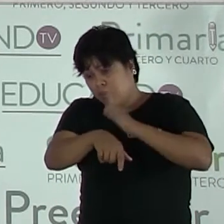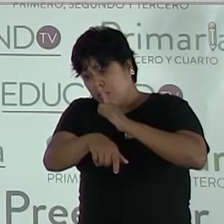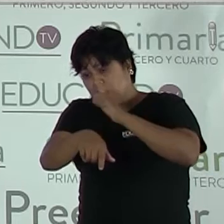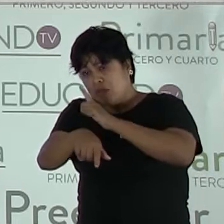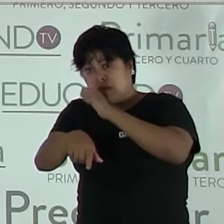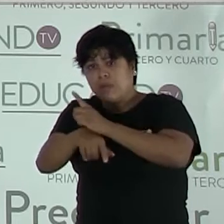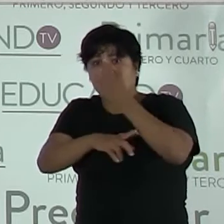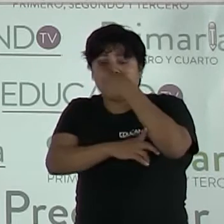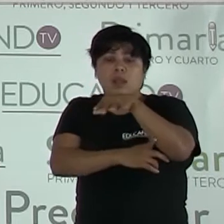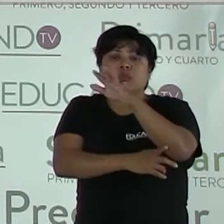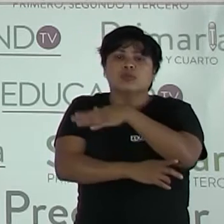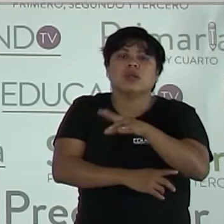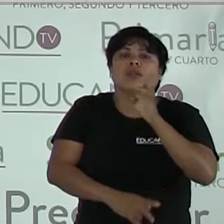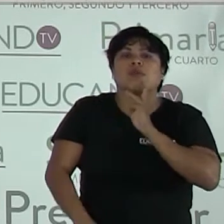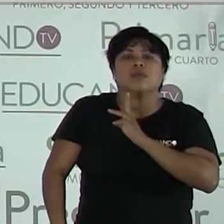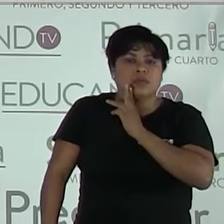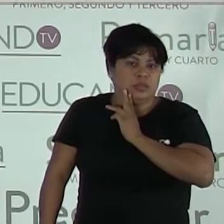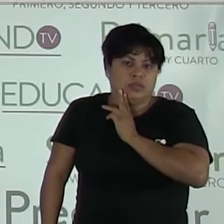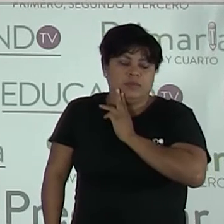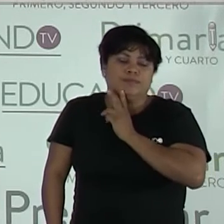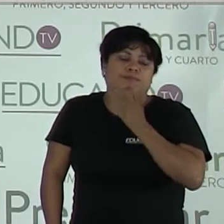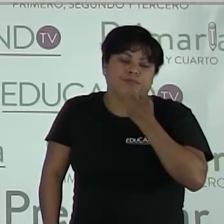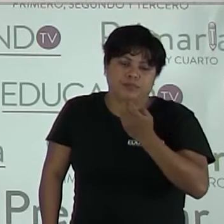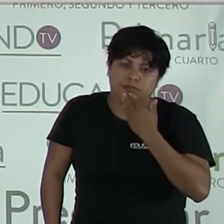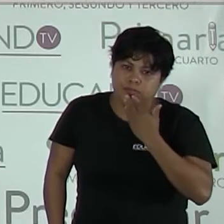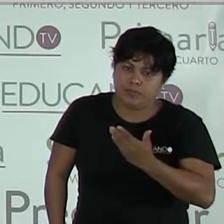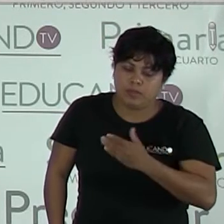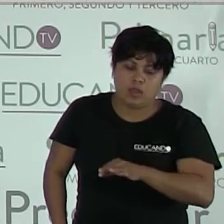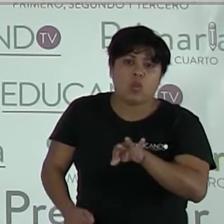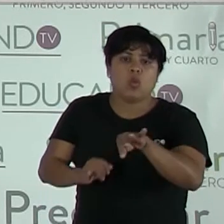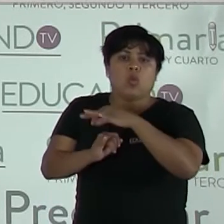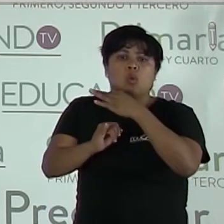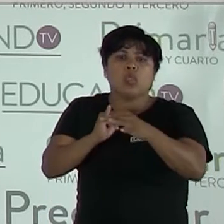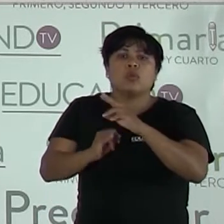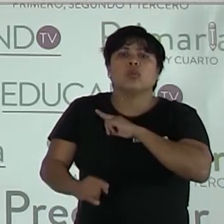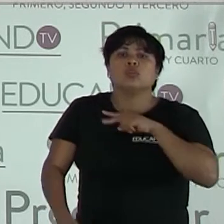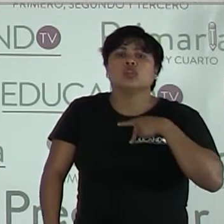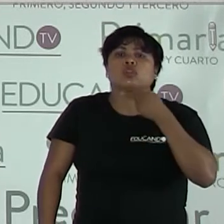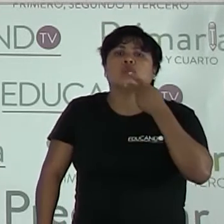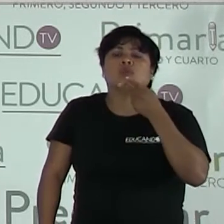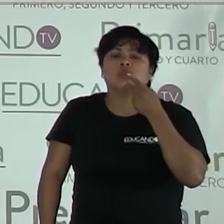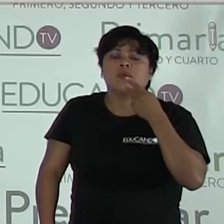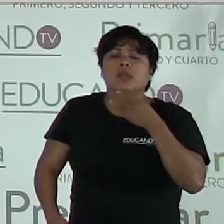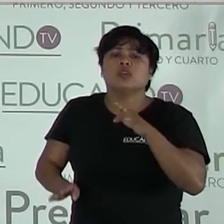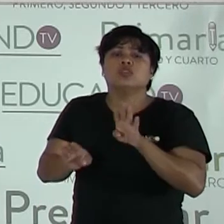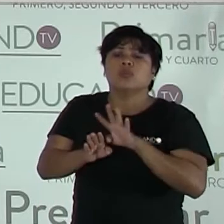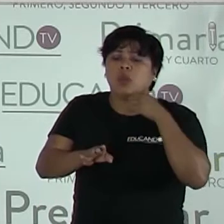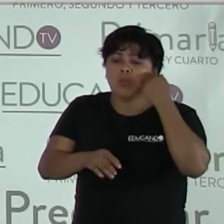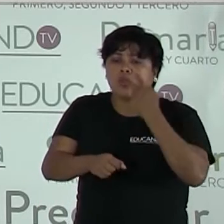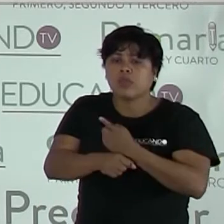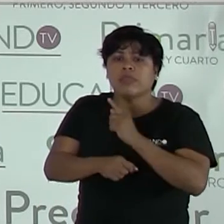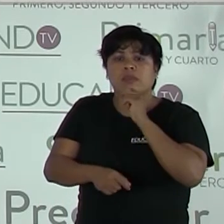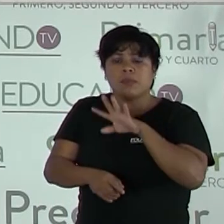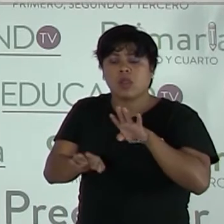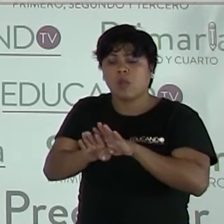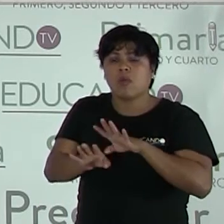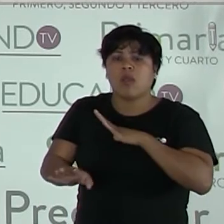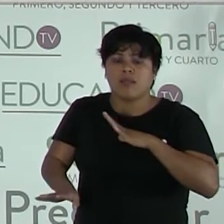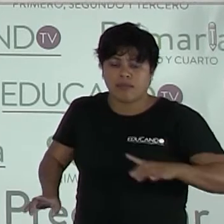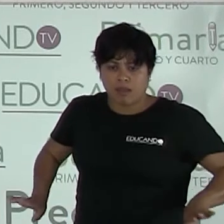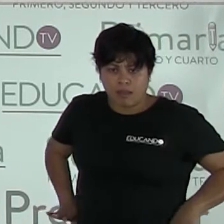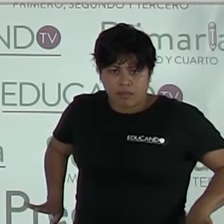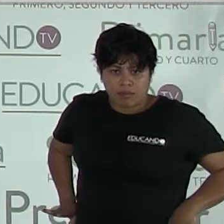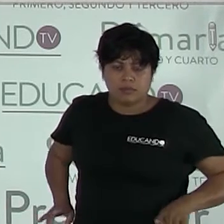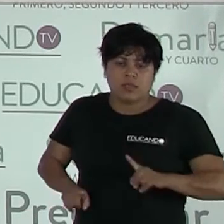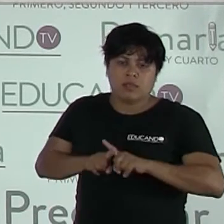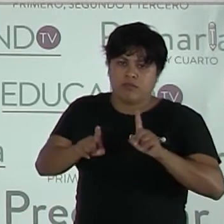para buscar dicha información. Muy bien, y por último, vamos a hablar de la novedad y la oportunidad, que también son 2